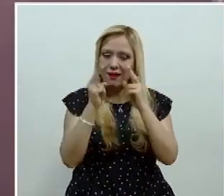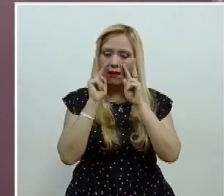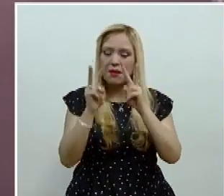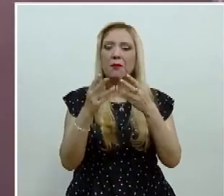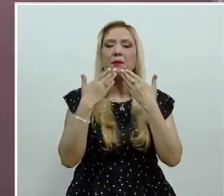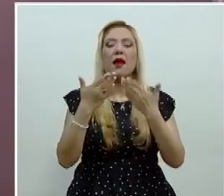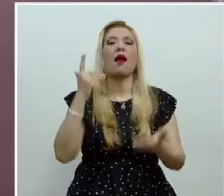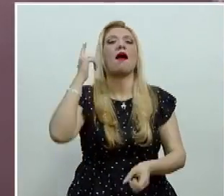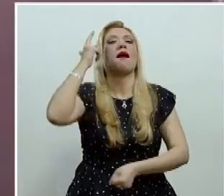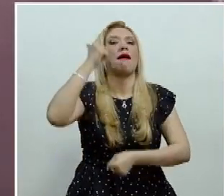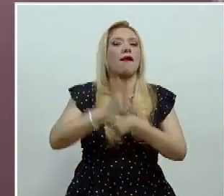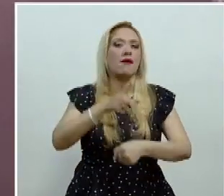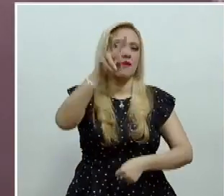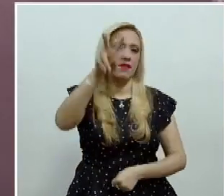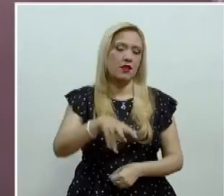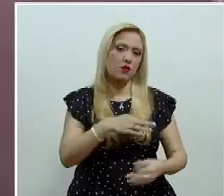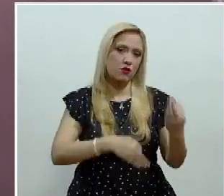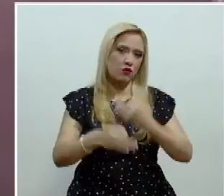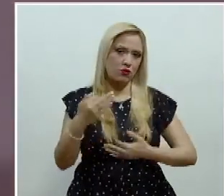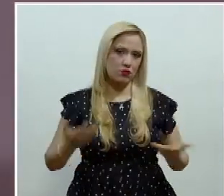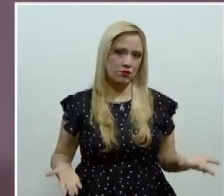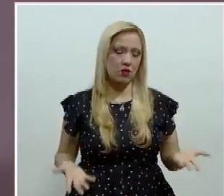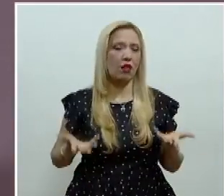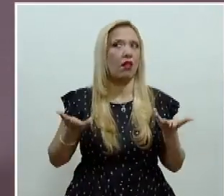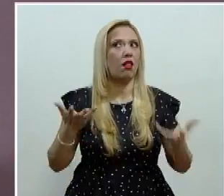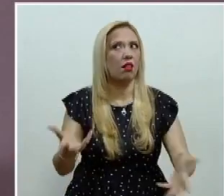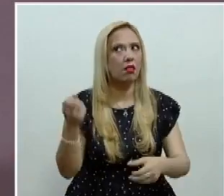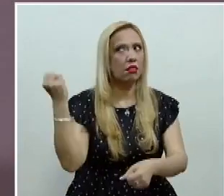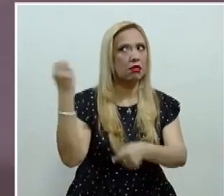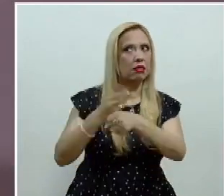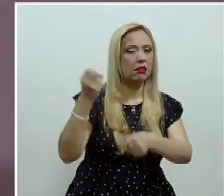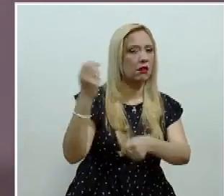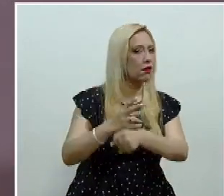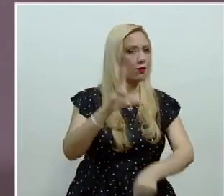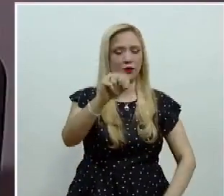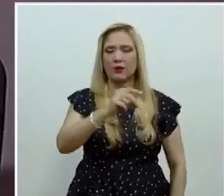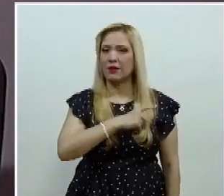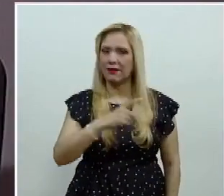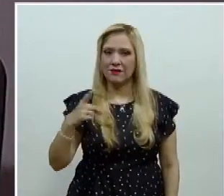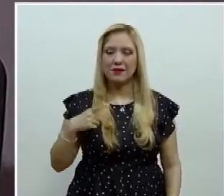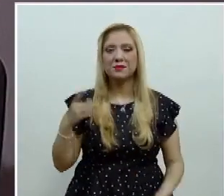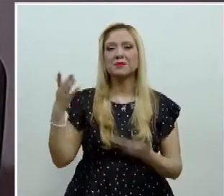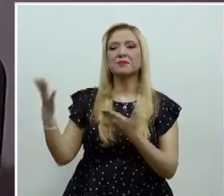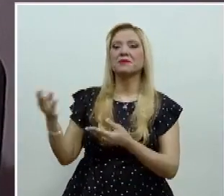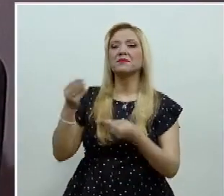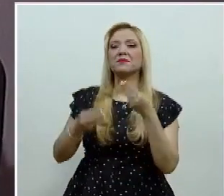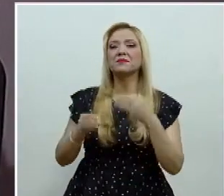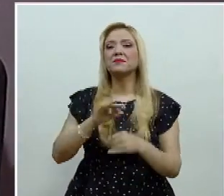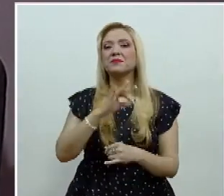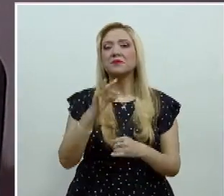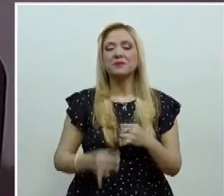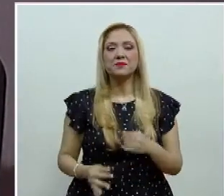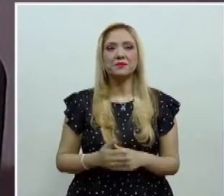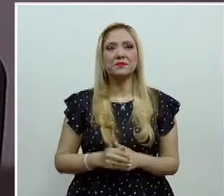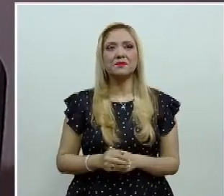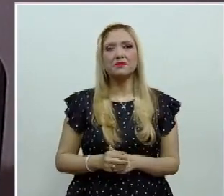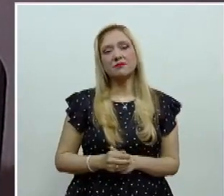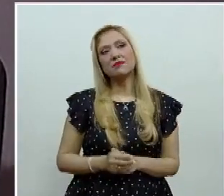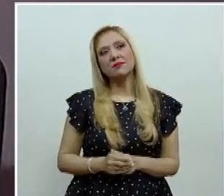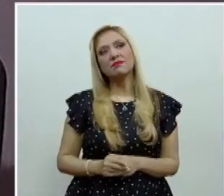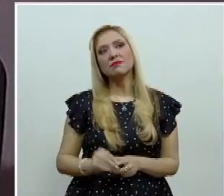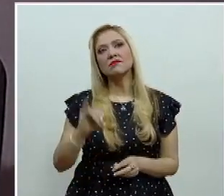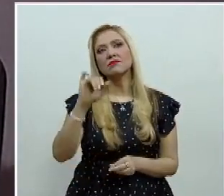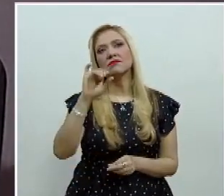mejores resultados para todas y todos. No adelantarnos, ¿no?, a hacer los juicios. Exacto. Magistrada, tu reflexión final. Sí, sobre todo